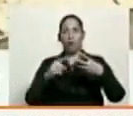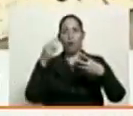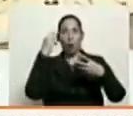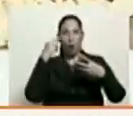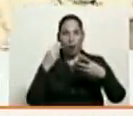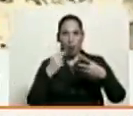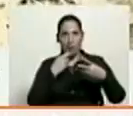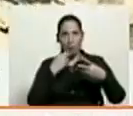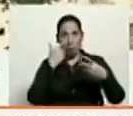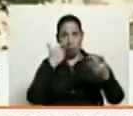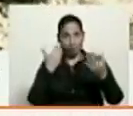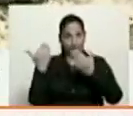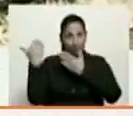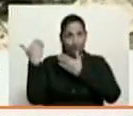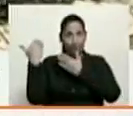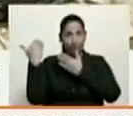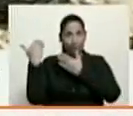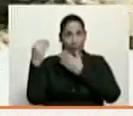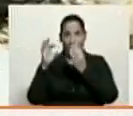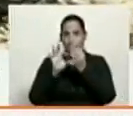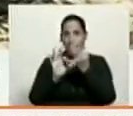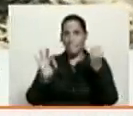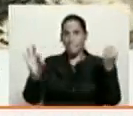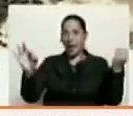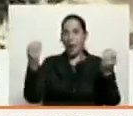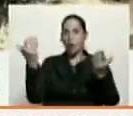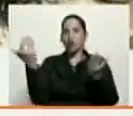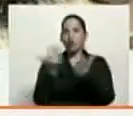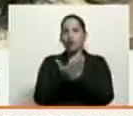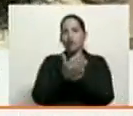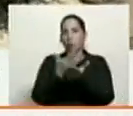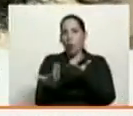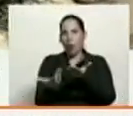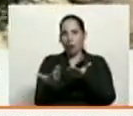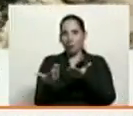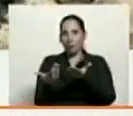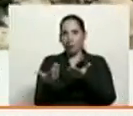y ahí están esos palos de yuca, por ejemplo, ese es mi aporte.